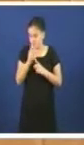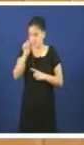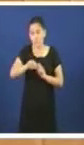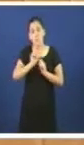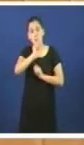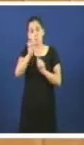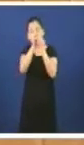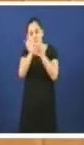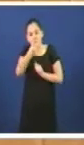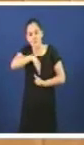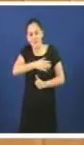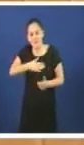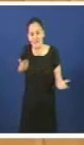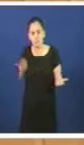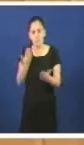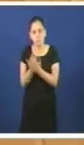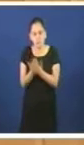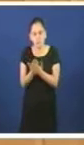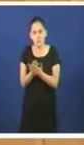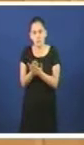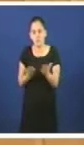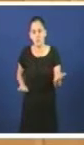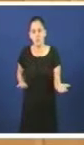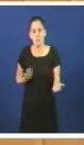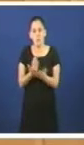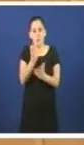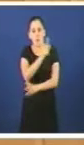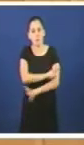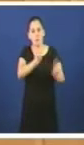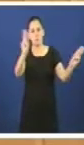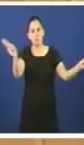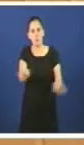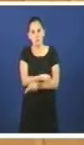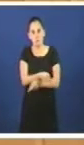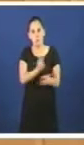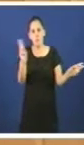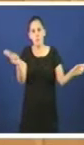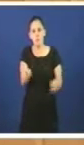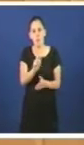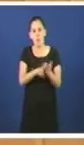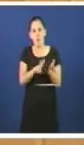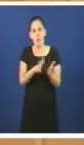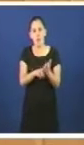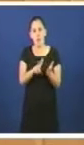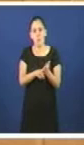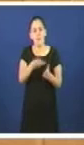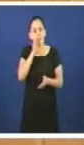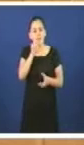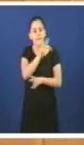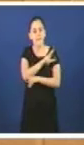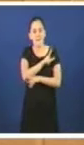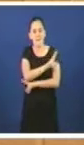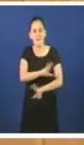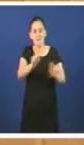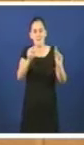con esta emoción que se levanten de una vez por todas objeto a lingua galega o galego en un idioma no un